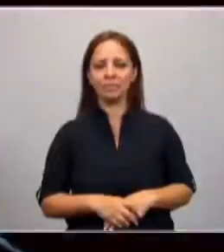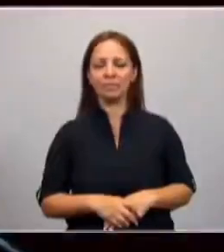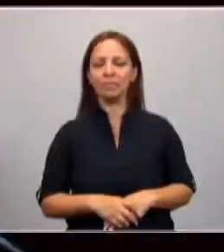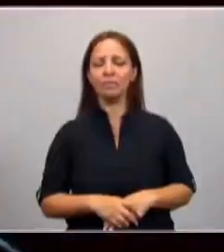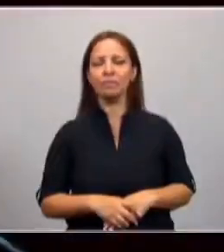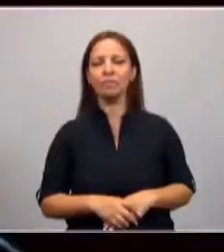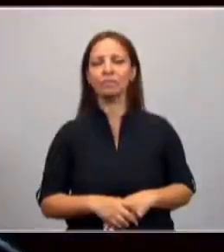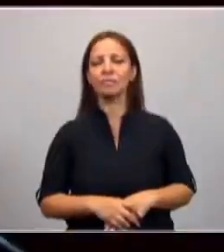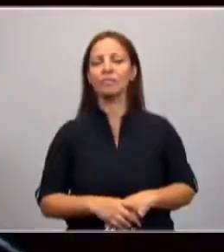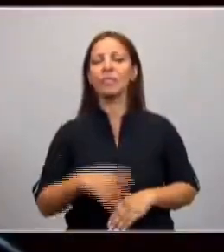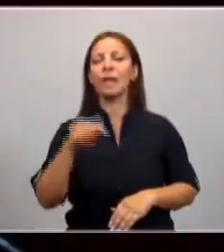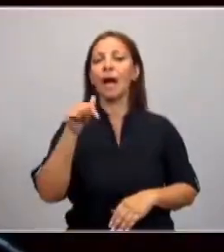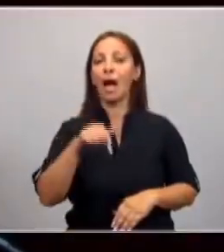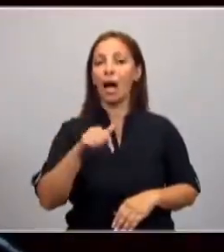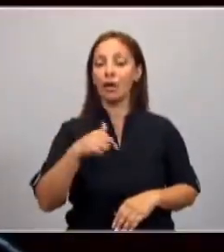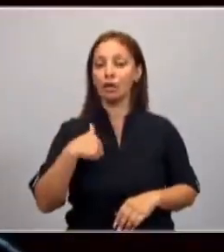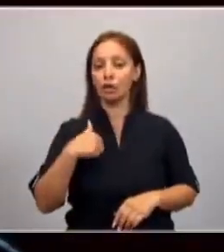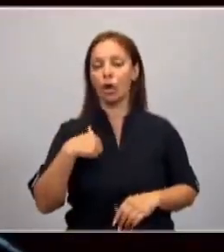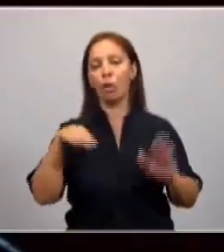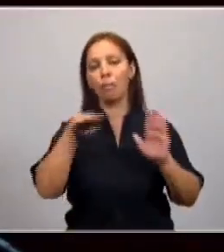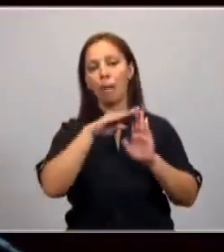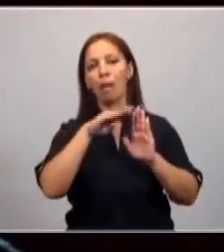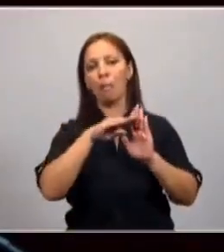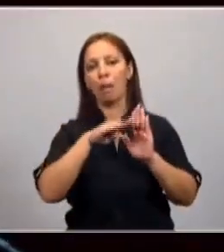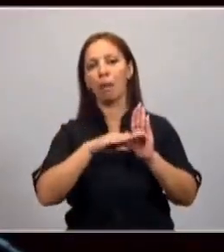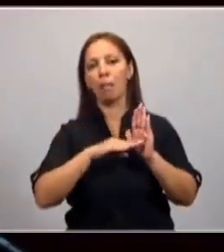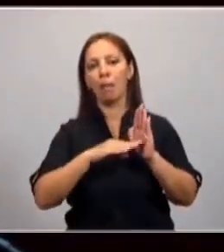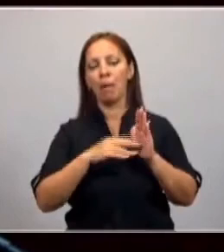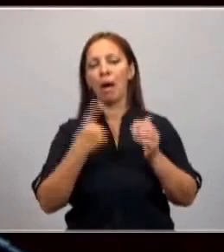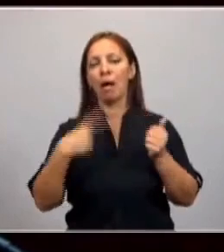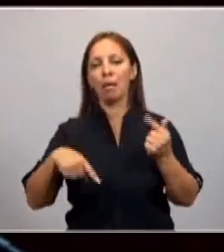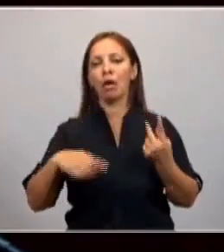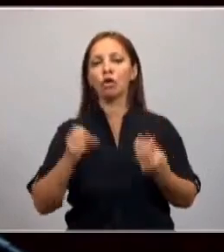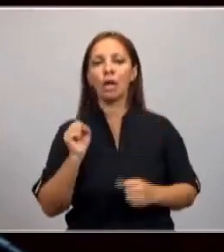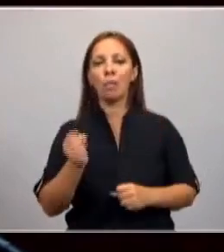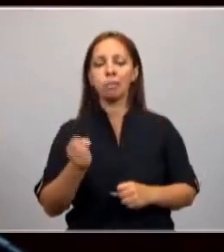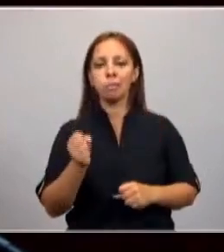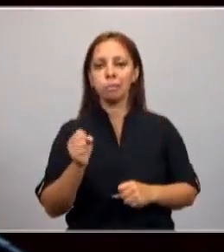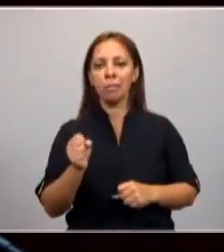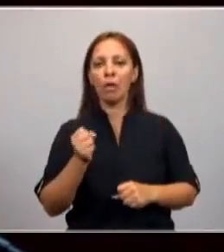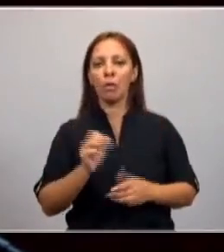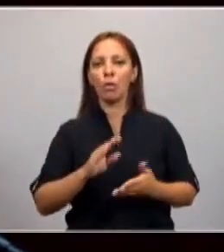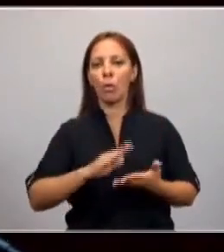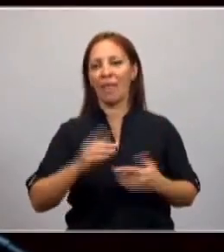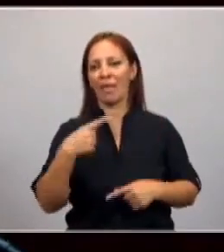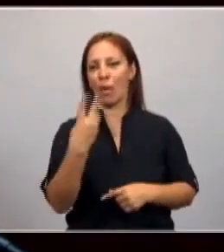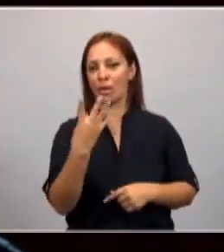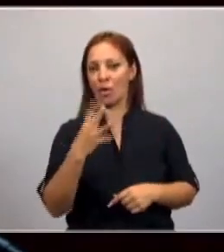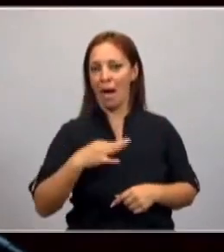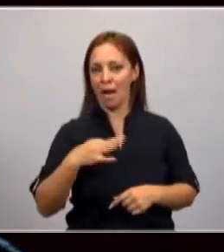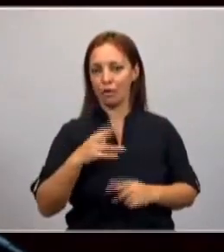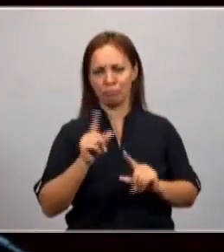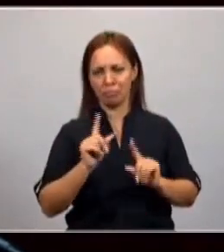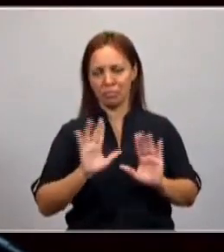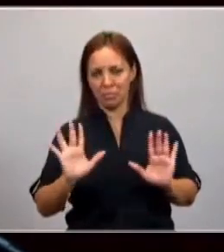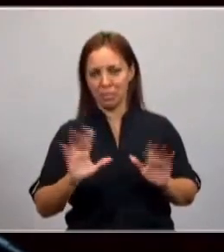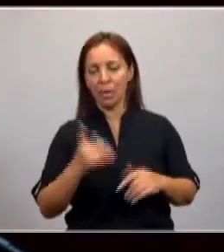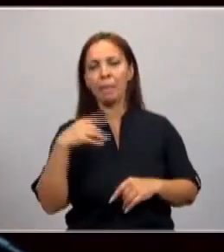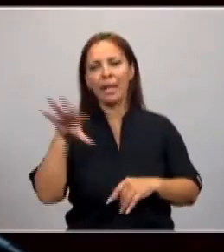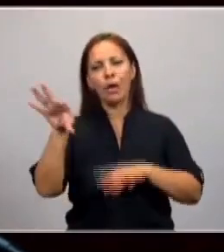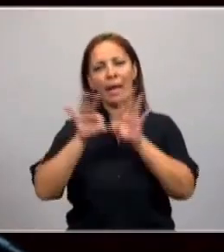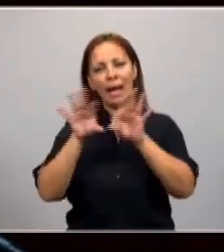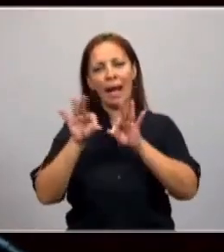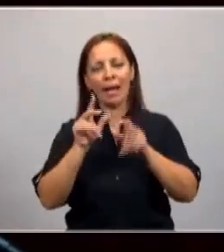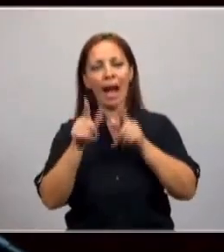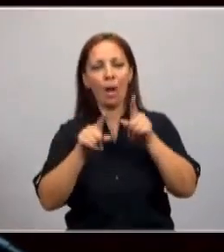No voy a hacer ahora una revisión exhaustiva de todo lo que realizamos durante estos 4 años, pero quisiera destacar algunos indicadores de